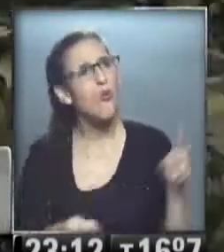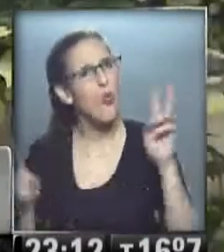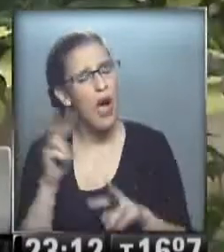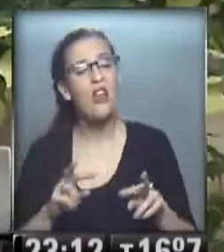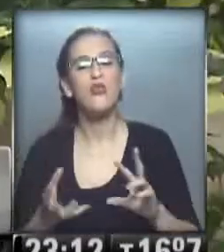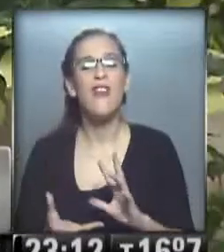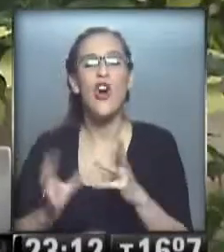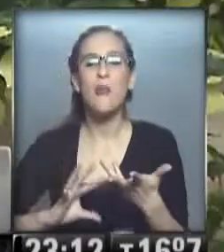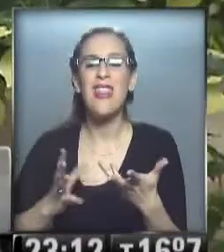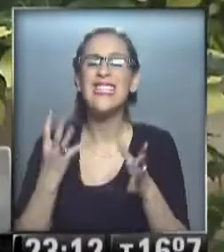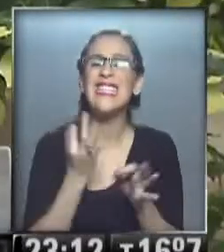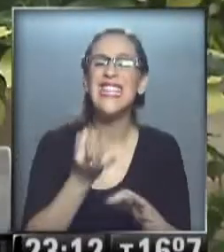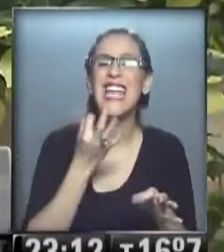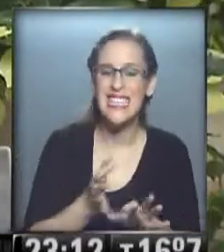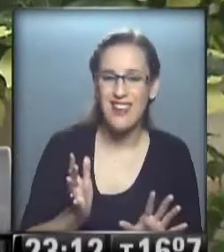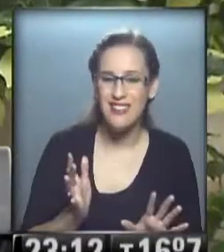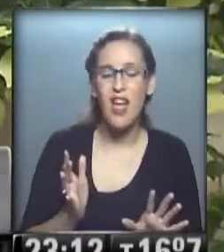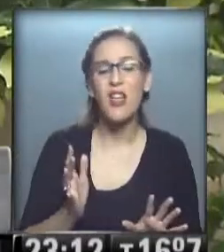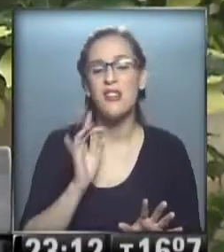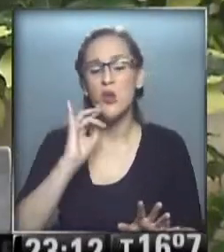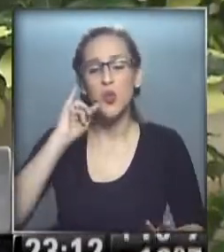entrenarlos. Yo, en mi situación personal,